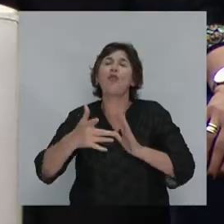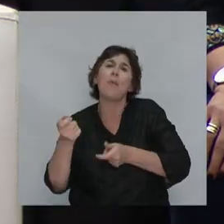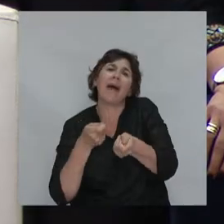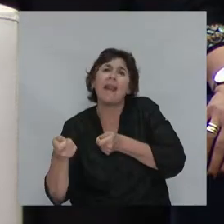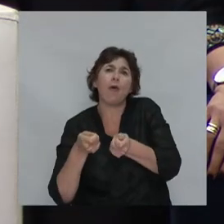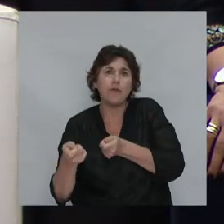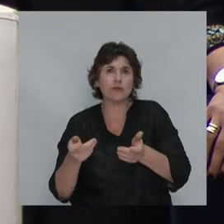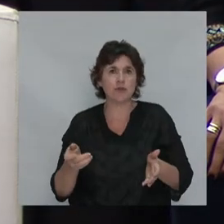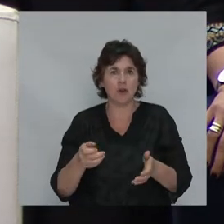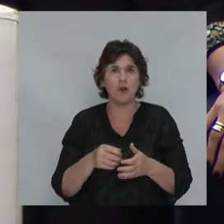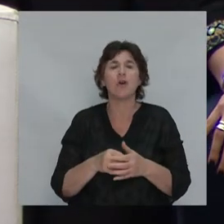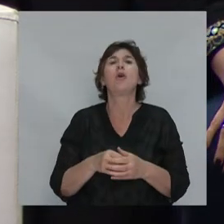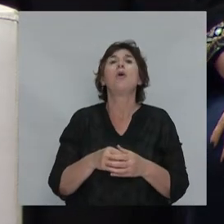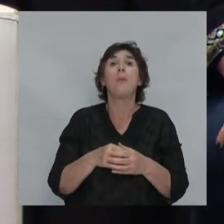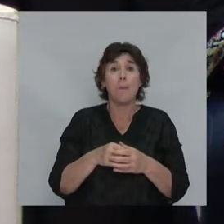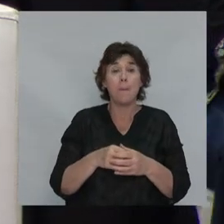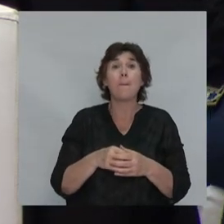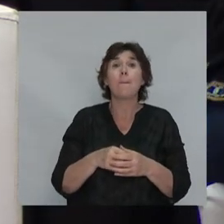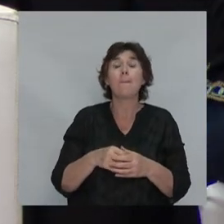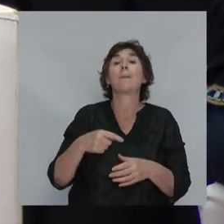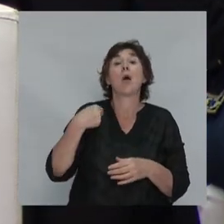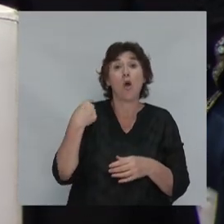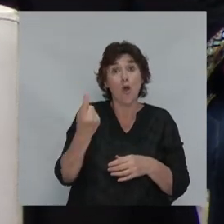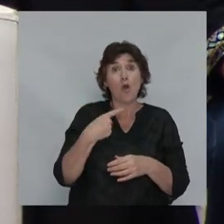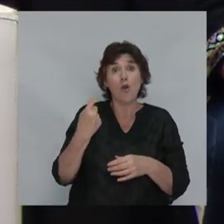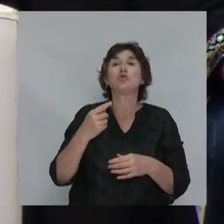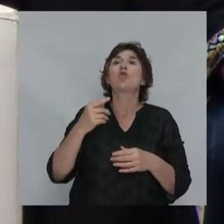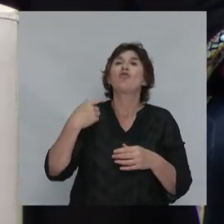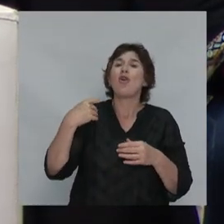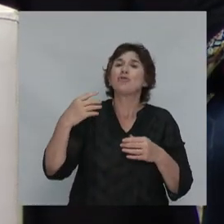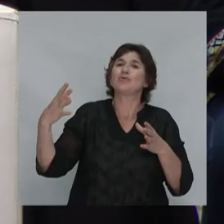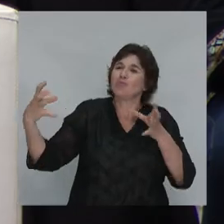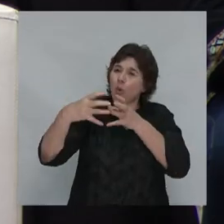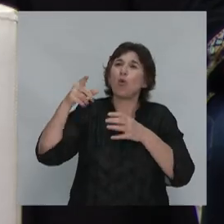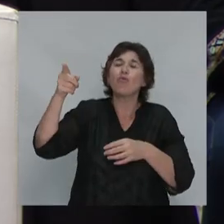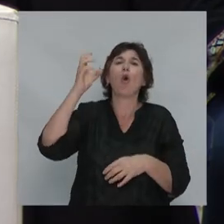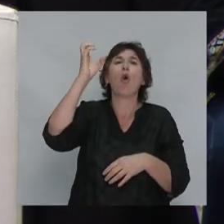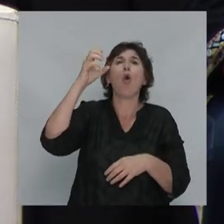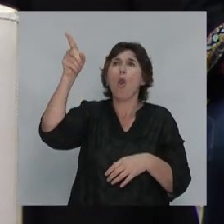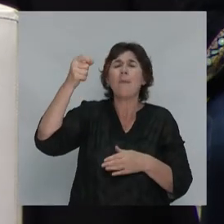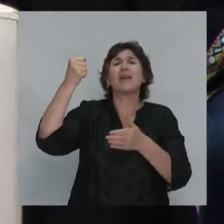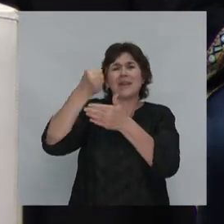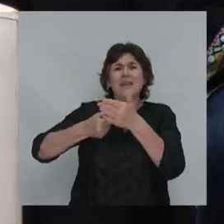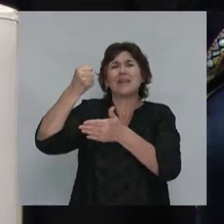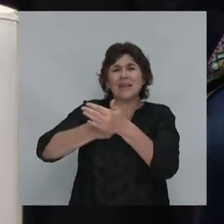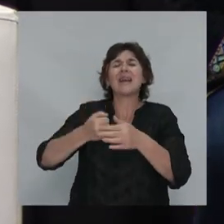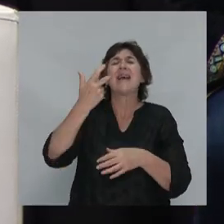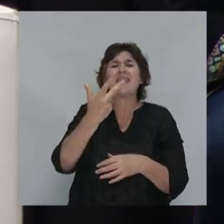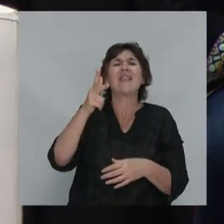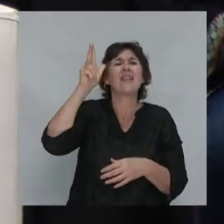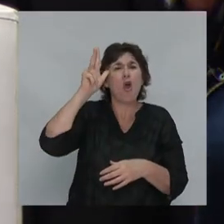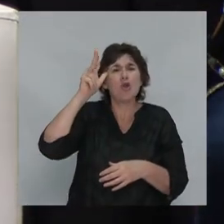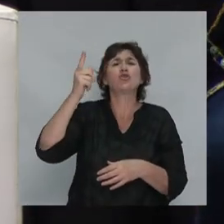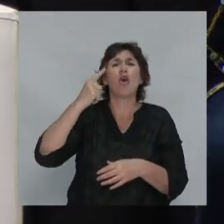Por eso estuvimos con los compañeros de Colombia que están luchando 38 días de